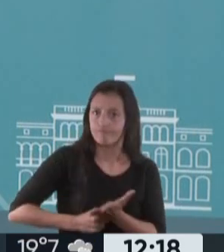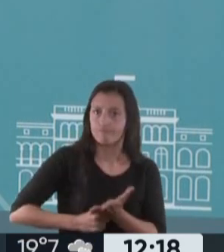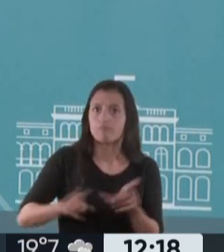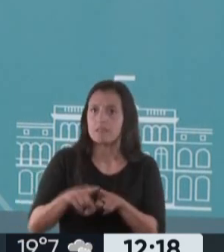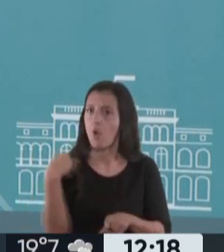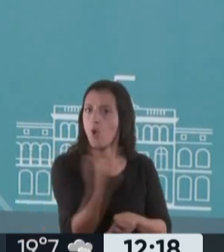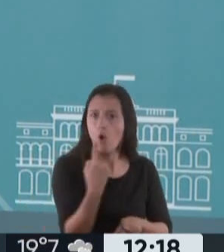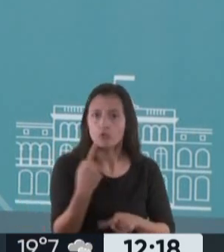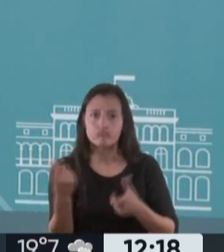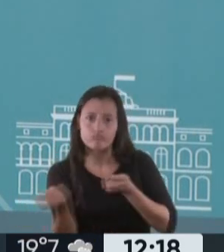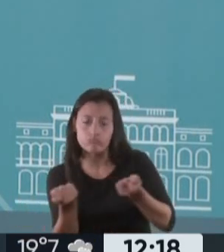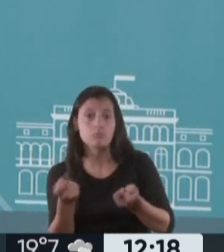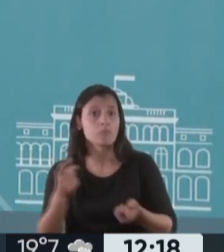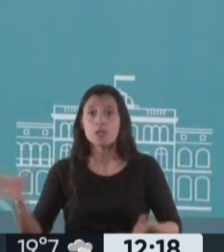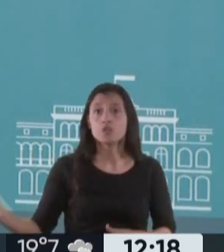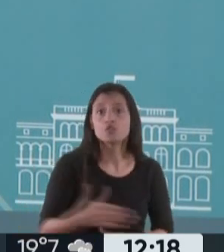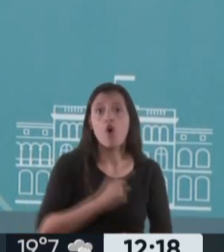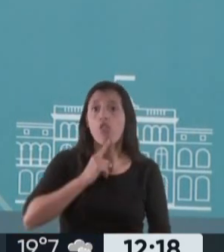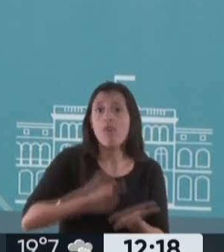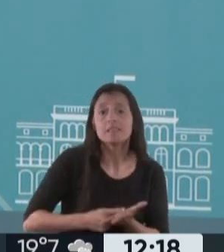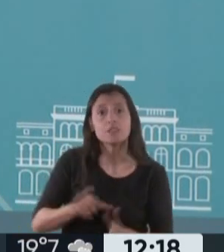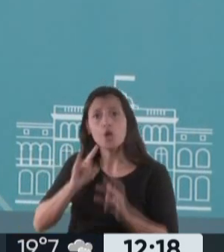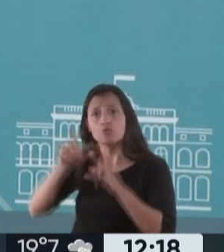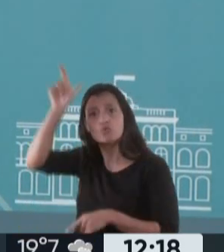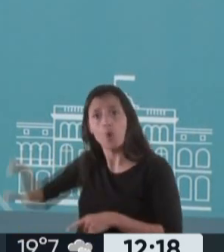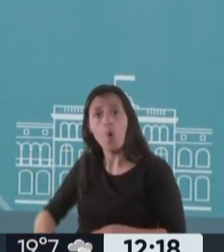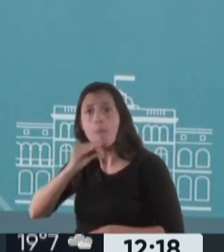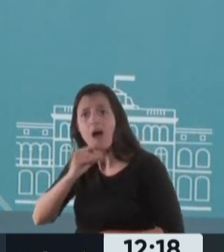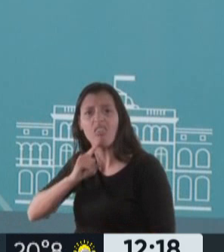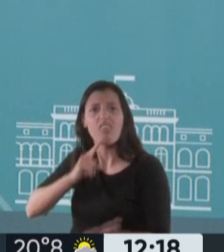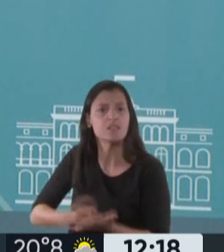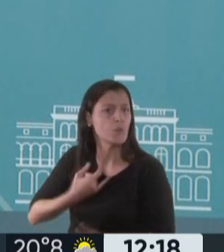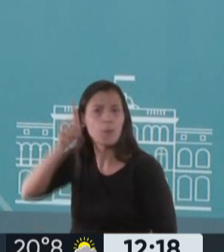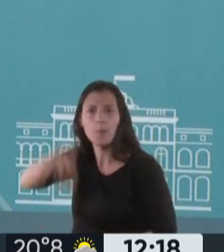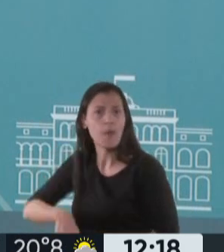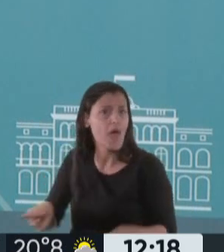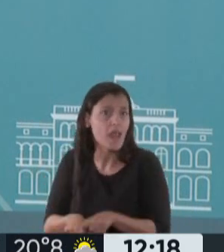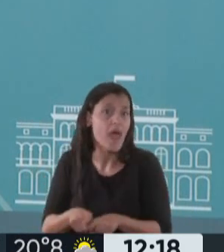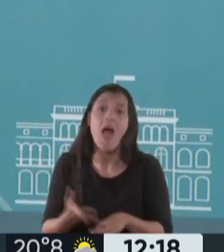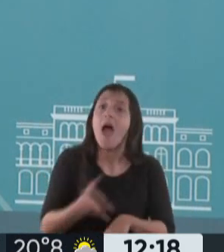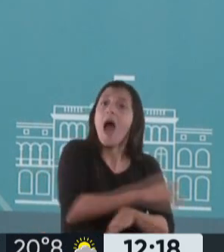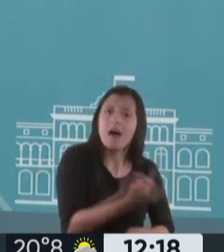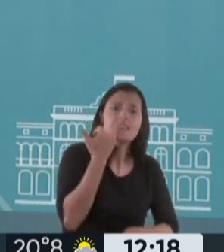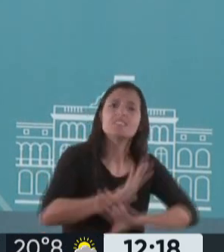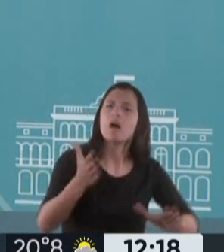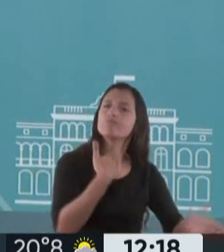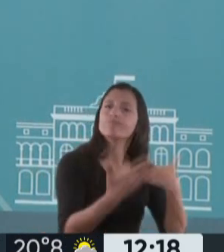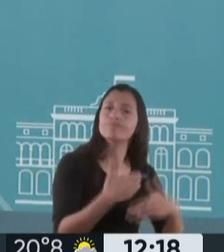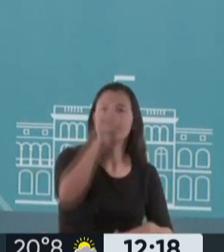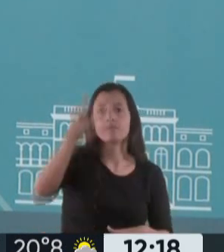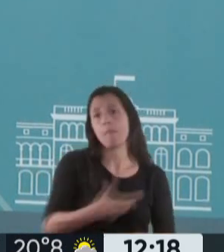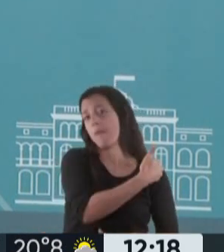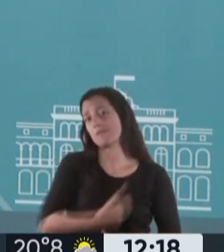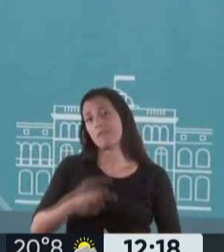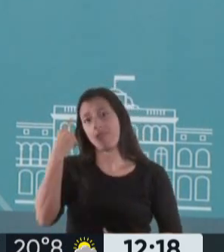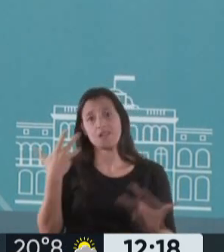las decisiones que toma el ministro de Economía son en función de conversaciones previas que tiene con el presidente